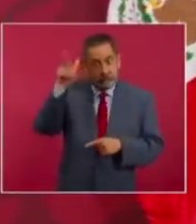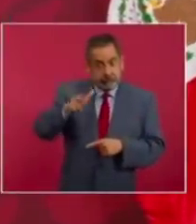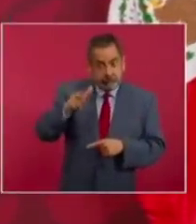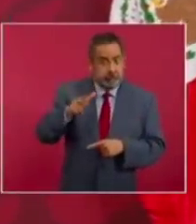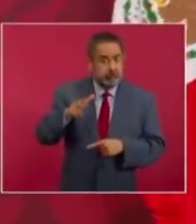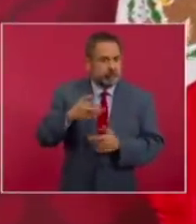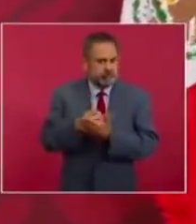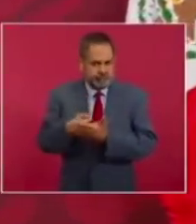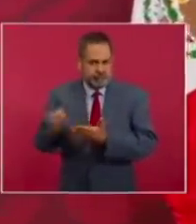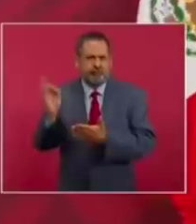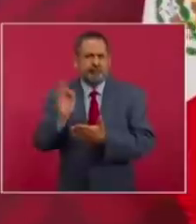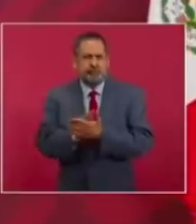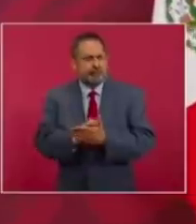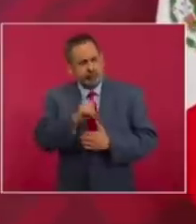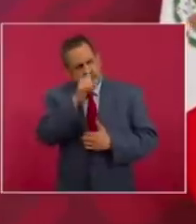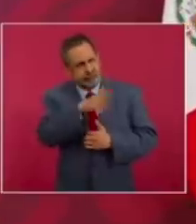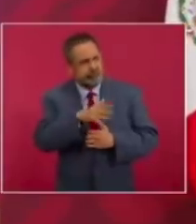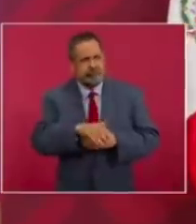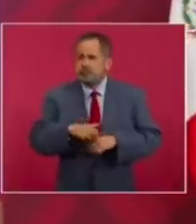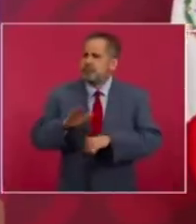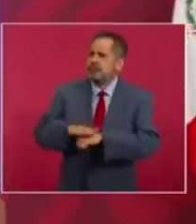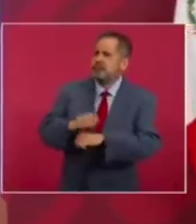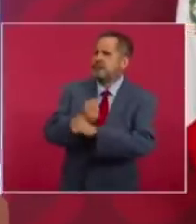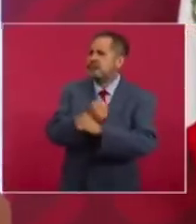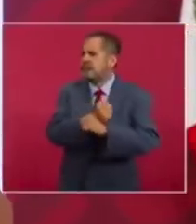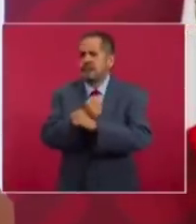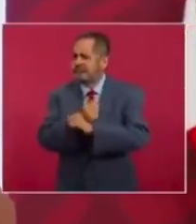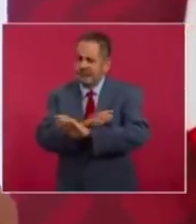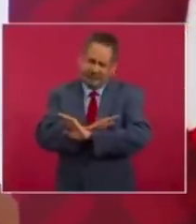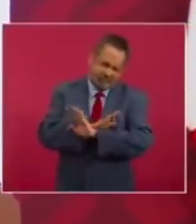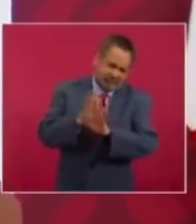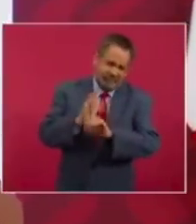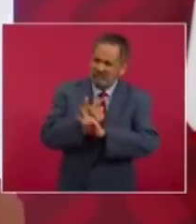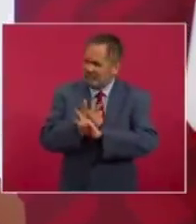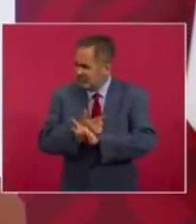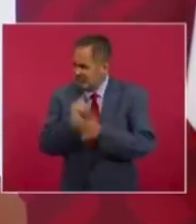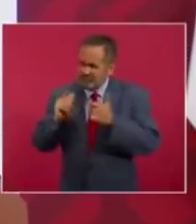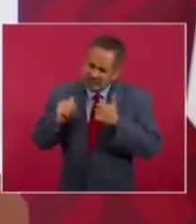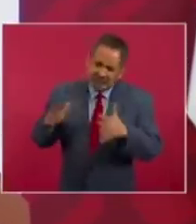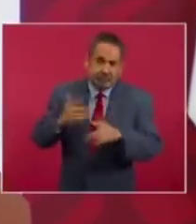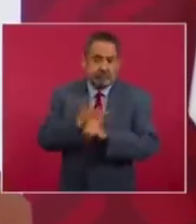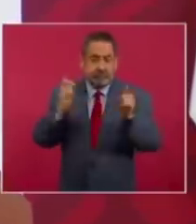atrevió a proclamar la abolición de la esclavitud.